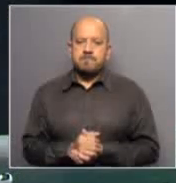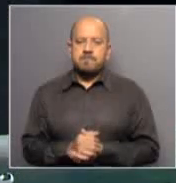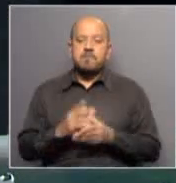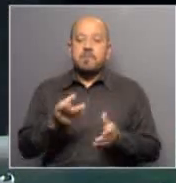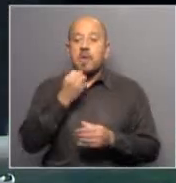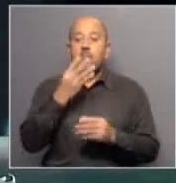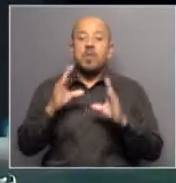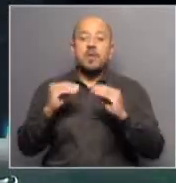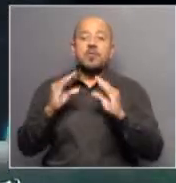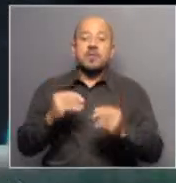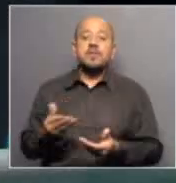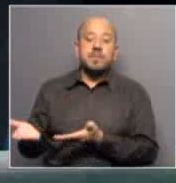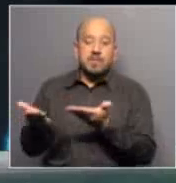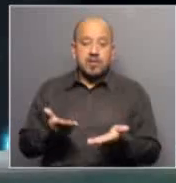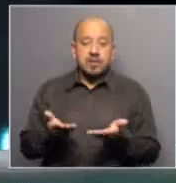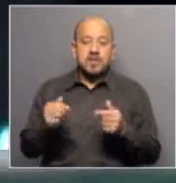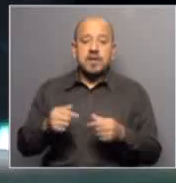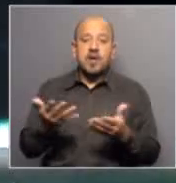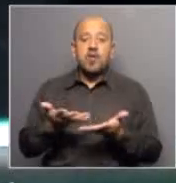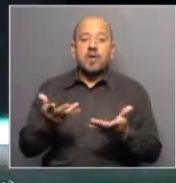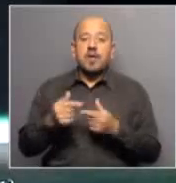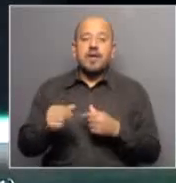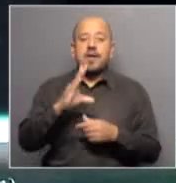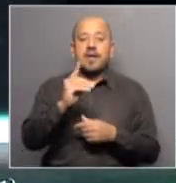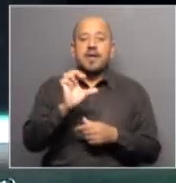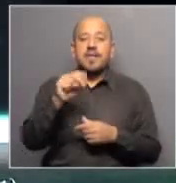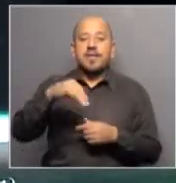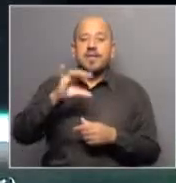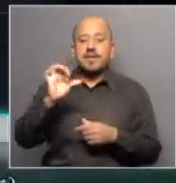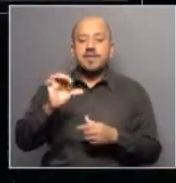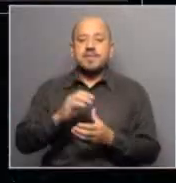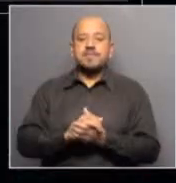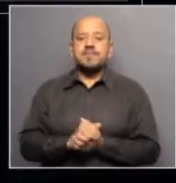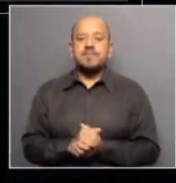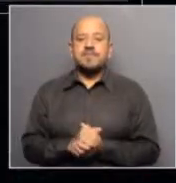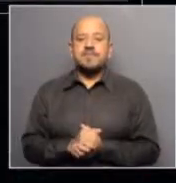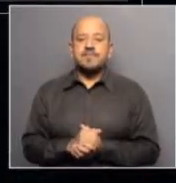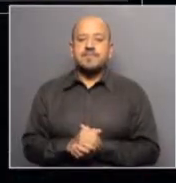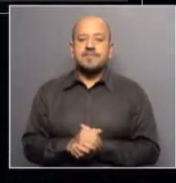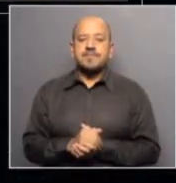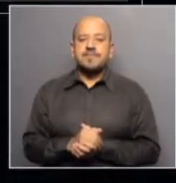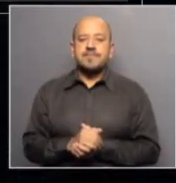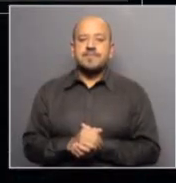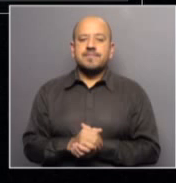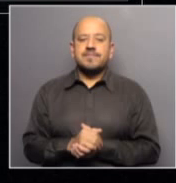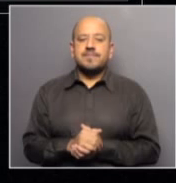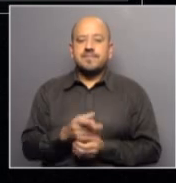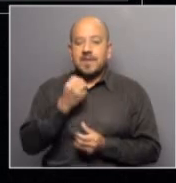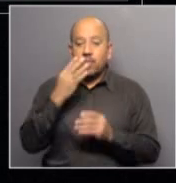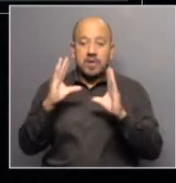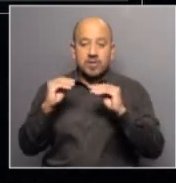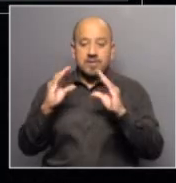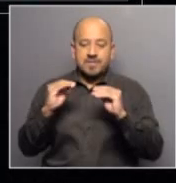Buenas noches, bienvenidos a La Letra Chica. Y ya mismo recibo a Denise Legrand. Denise, ¿andás por ahí? ¿Qué tal, Diego? Buenas ¿Cómo andas, noches.